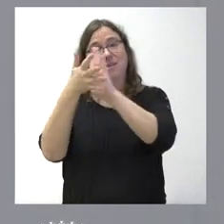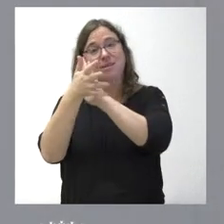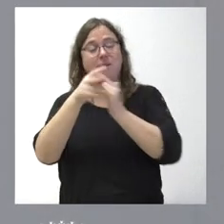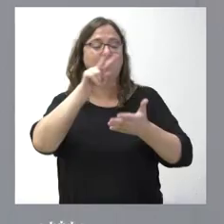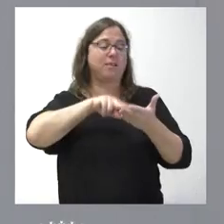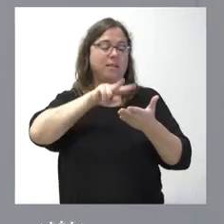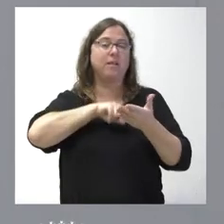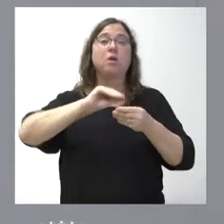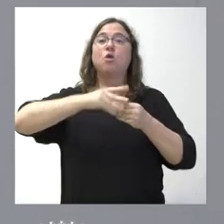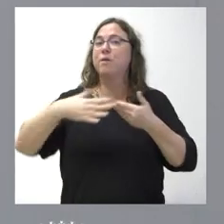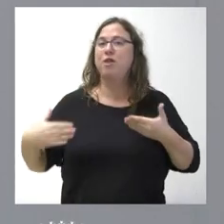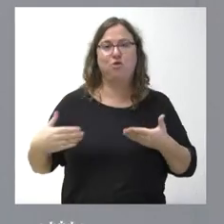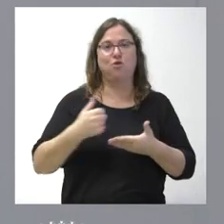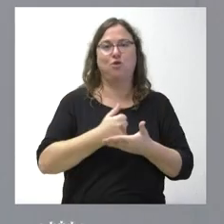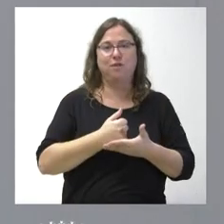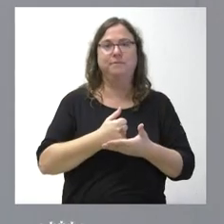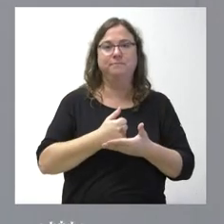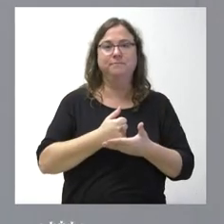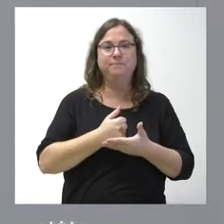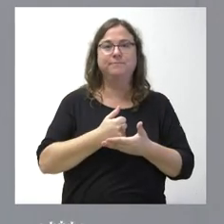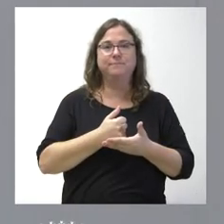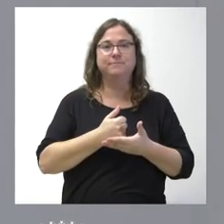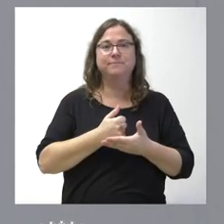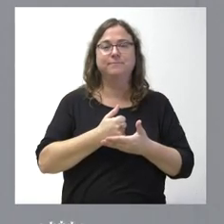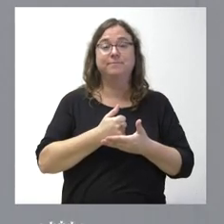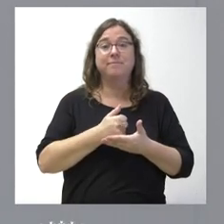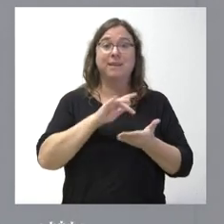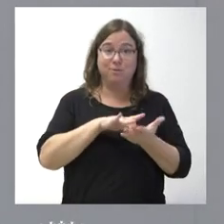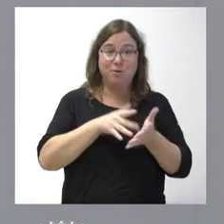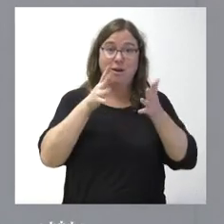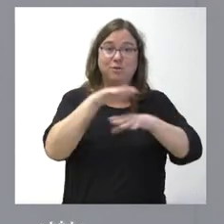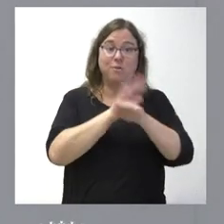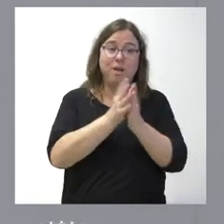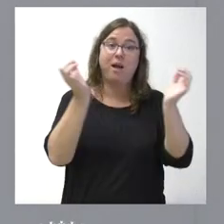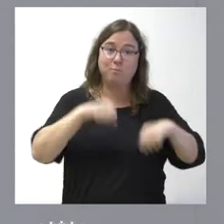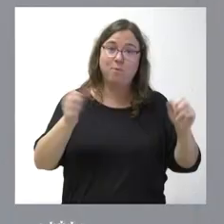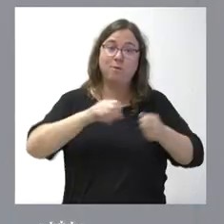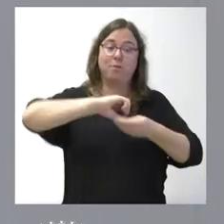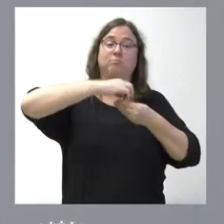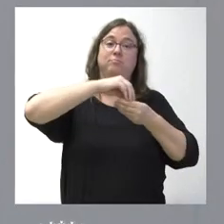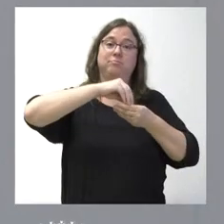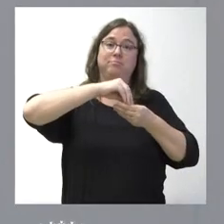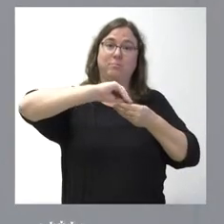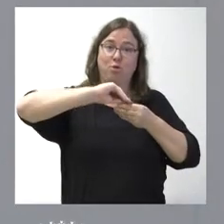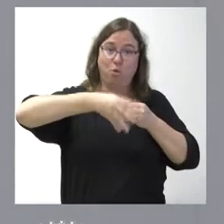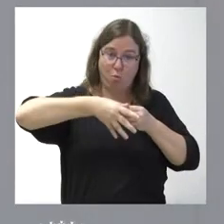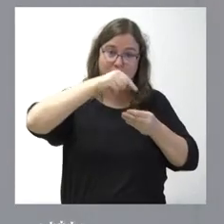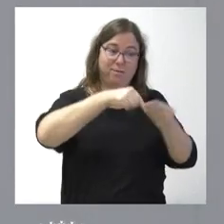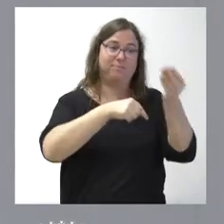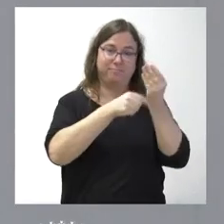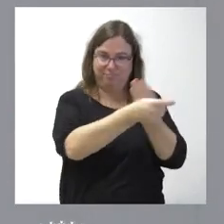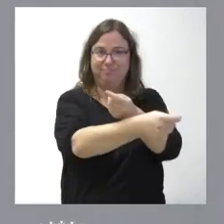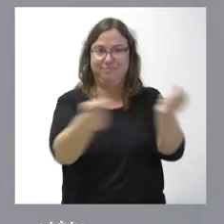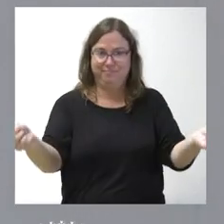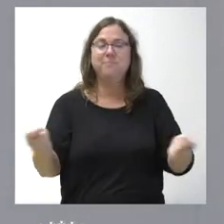objeto de aprobación en el consejo de gobierno celebrado esta mañana y cuyos